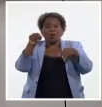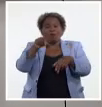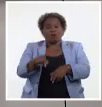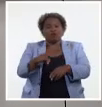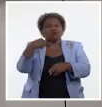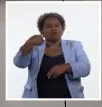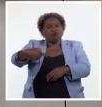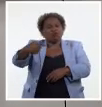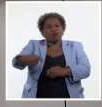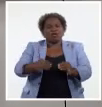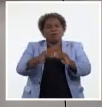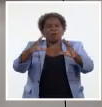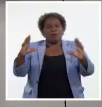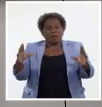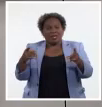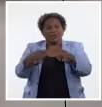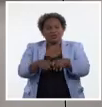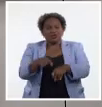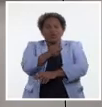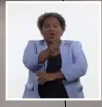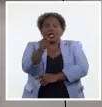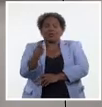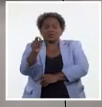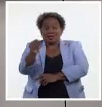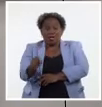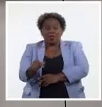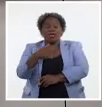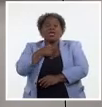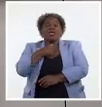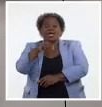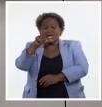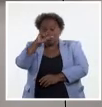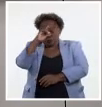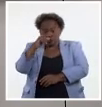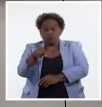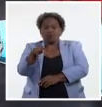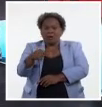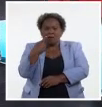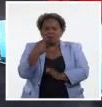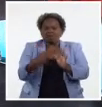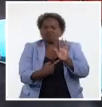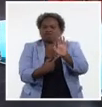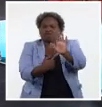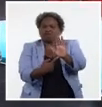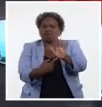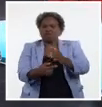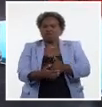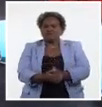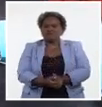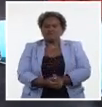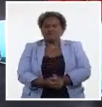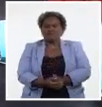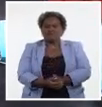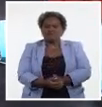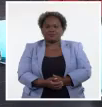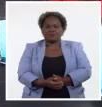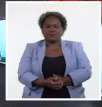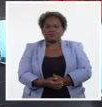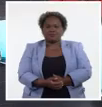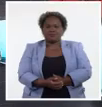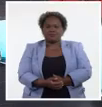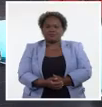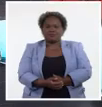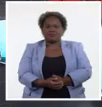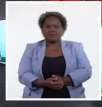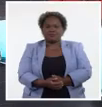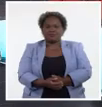mañana junto a Jesús Cruz y un grupo de entrenadores con el objetivo de mostrar su talento. Para hoy,